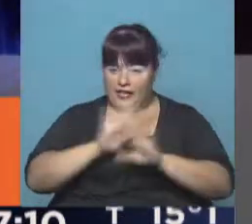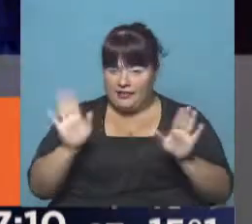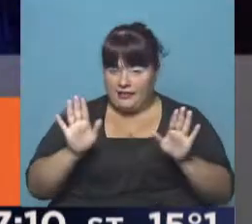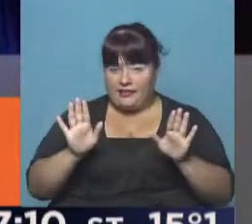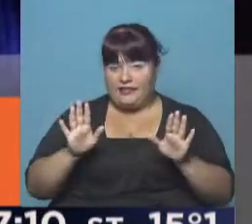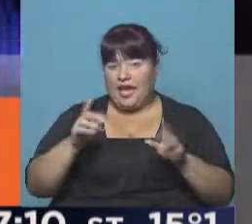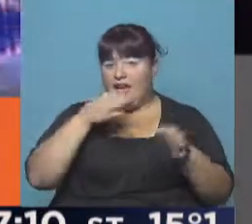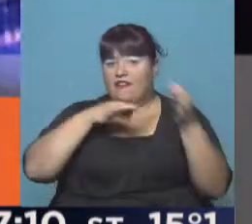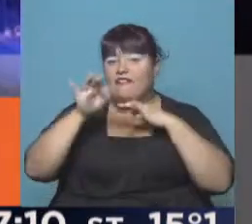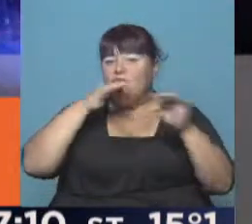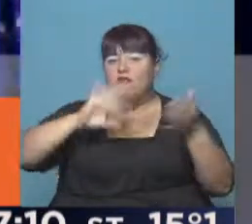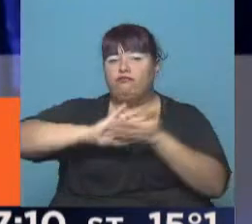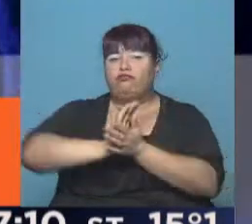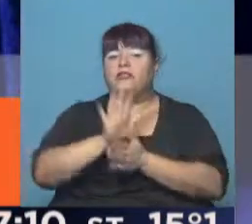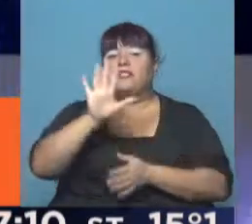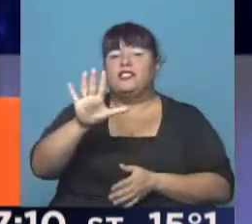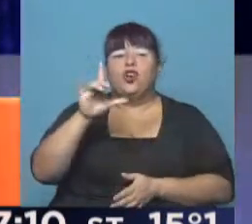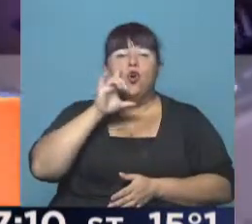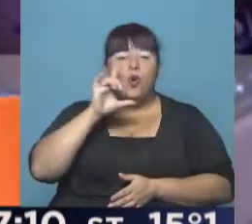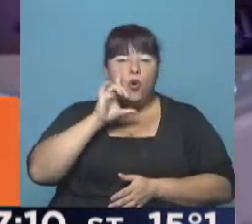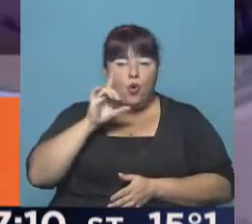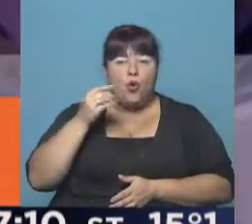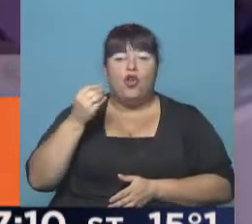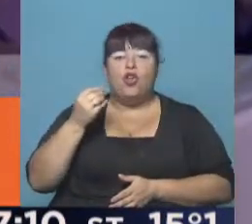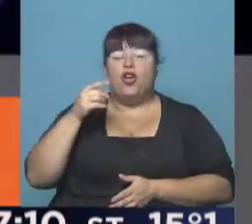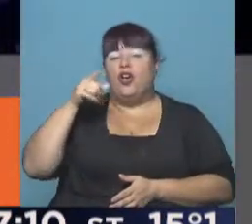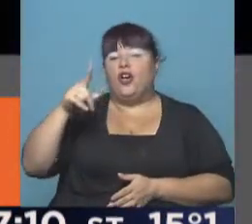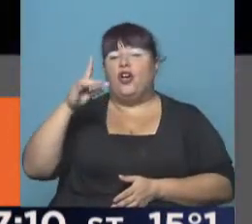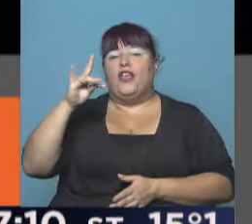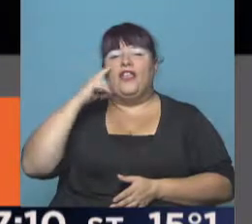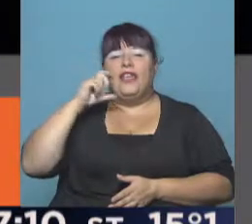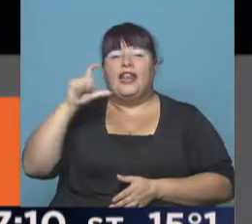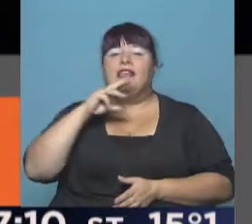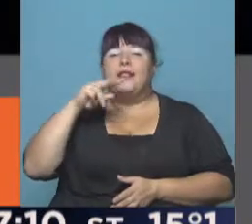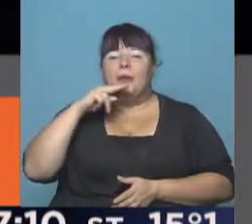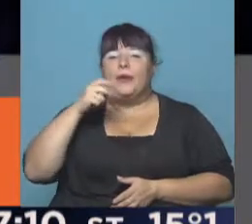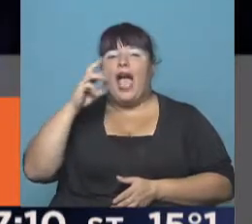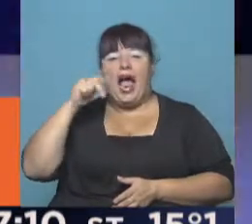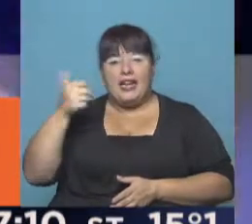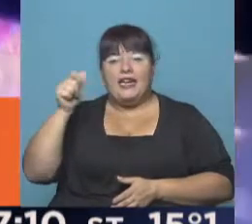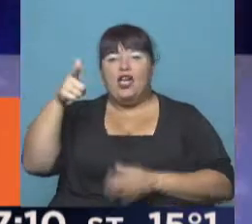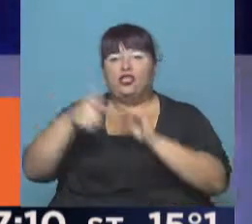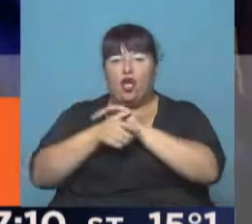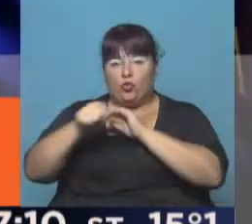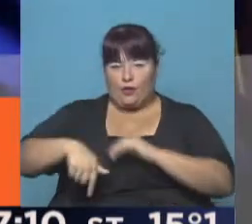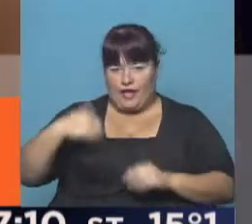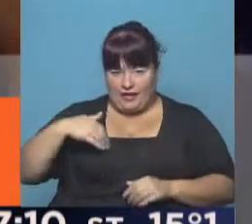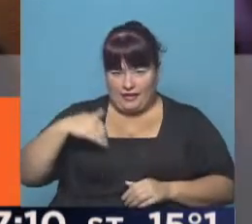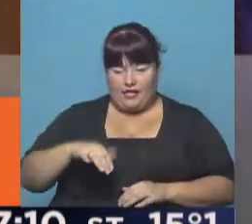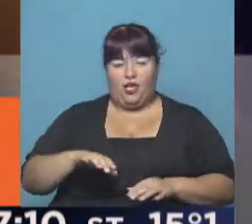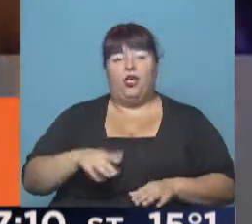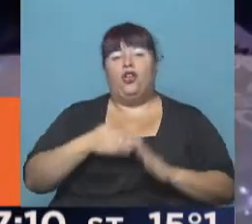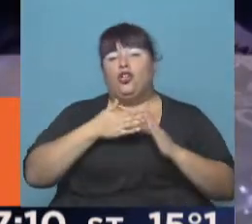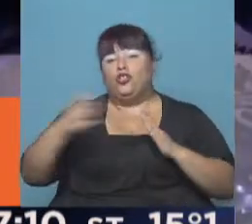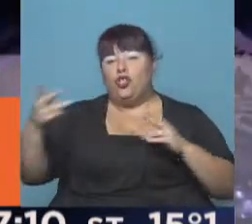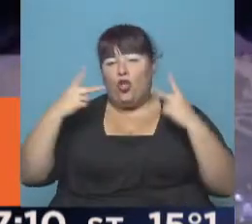completamente vendida para el 5 de julio en el DirecTV de Arena de Tortuguitas. Toda la